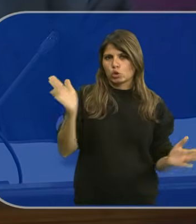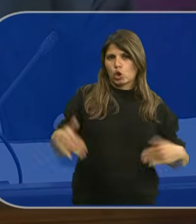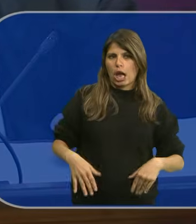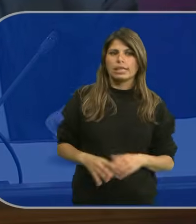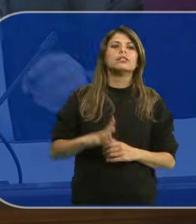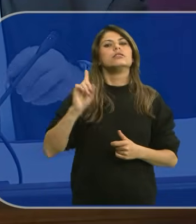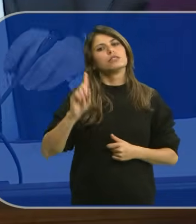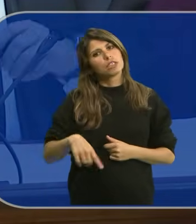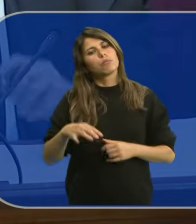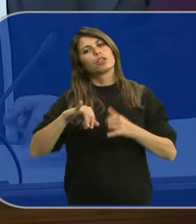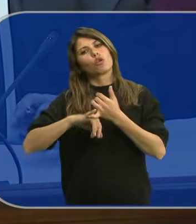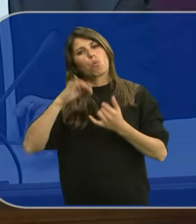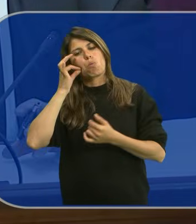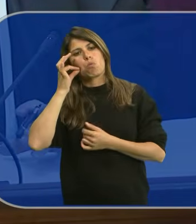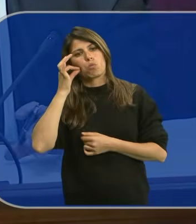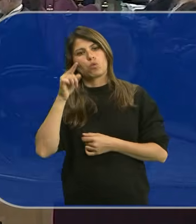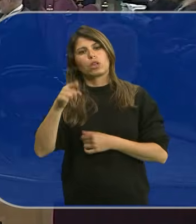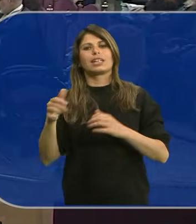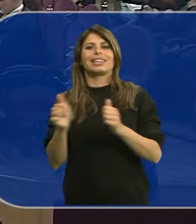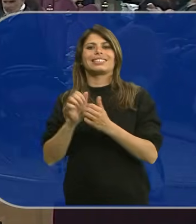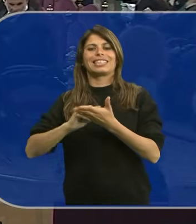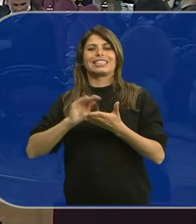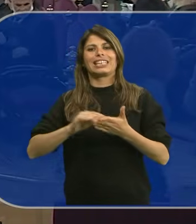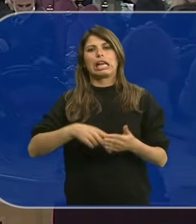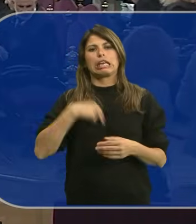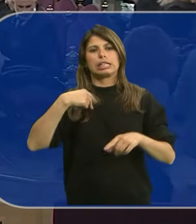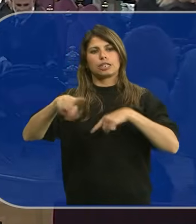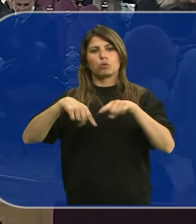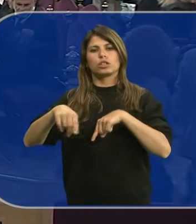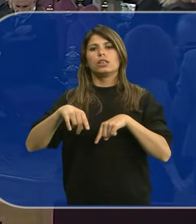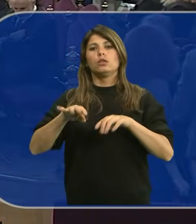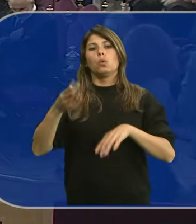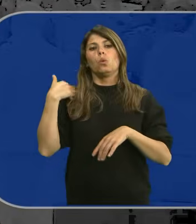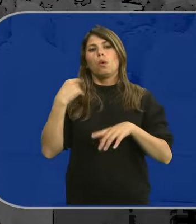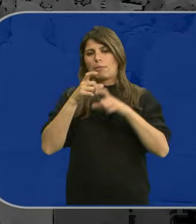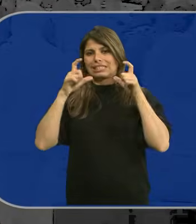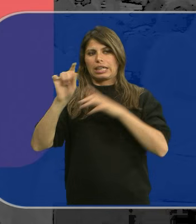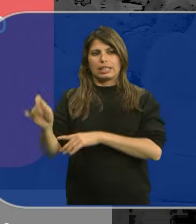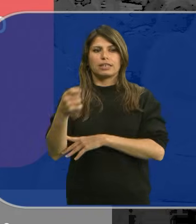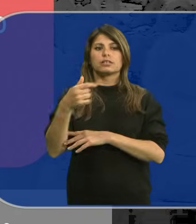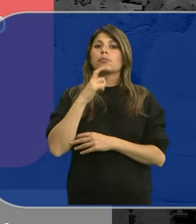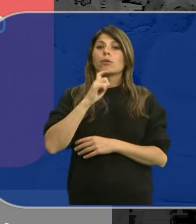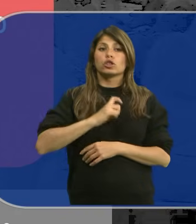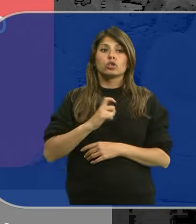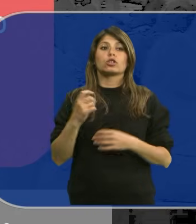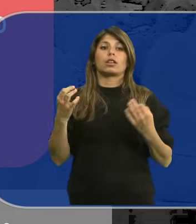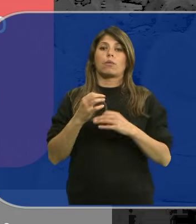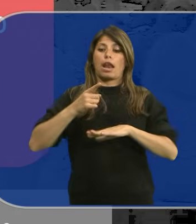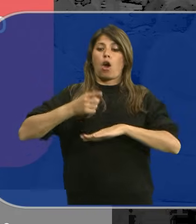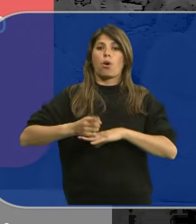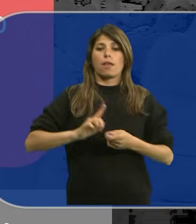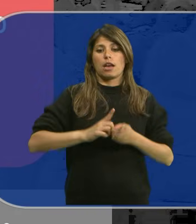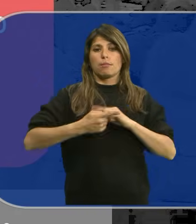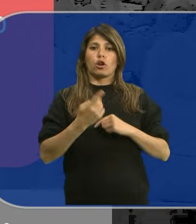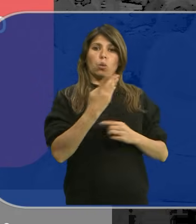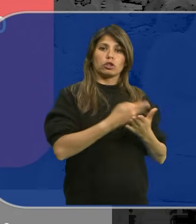También ha testificado la mujer que ostentó la Secretaría General Técnica de Transportes cuando se adquirieron las mascarillas. Se me notificó que había que cambiar la orden pasando